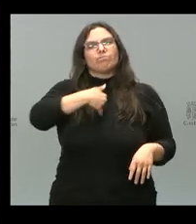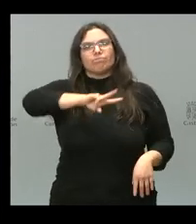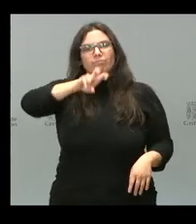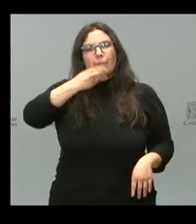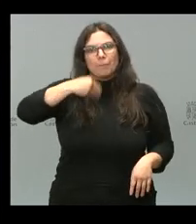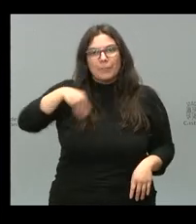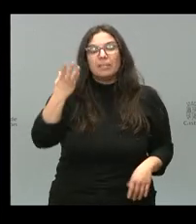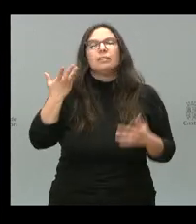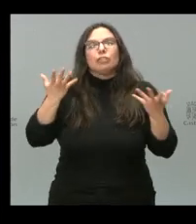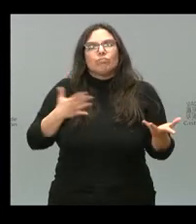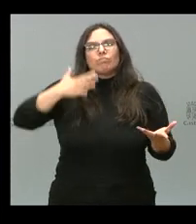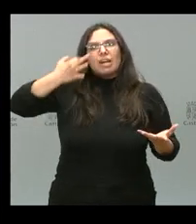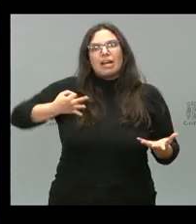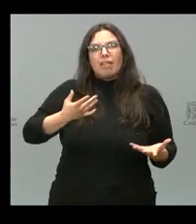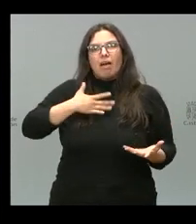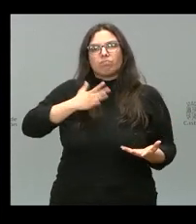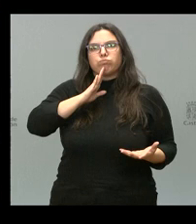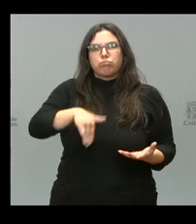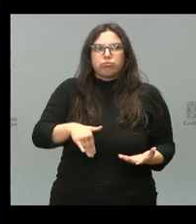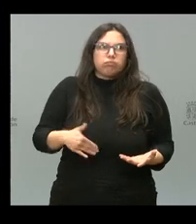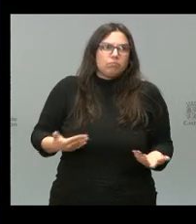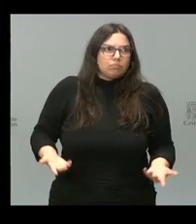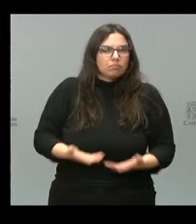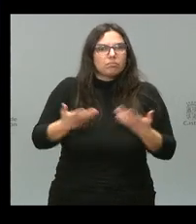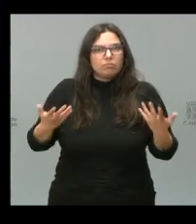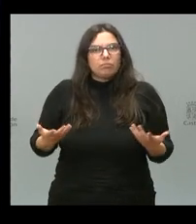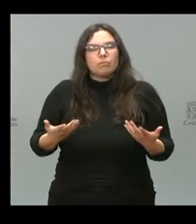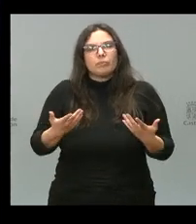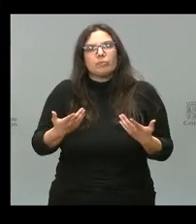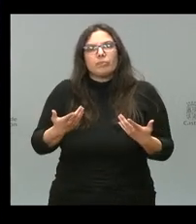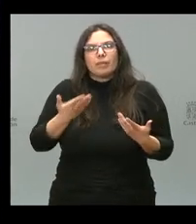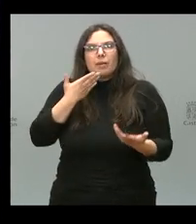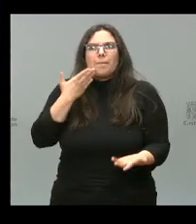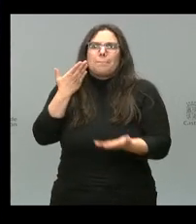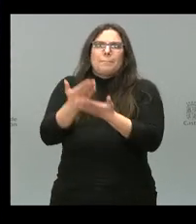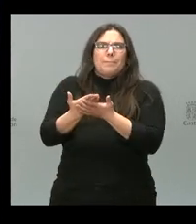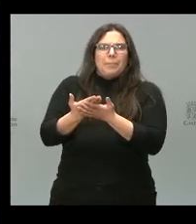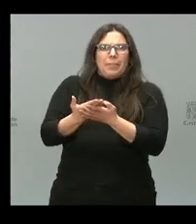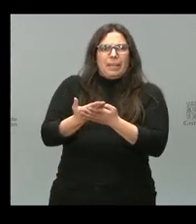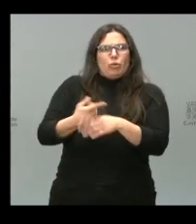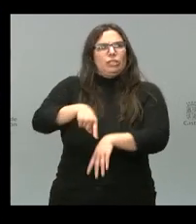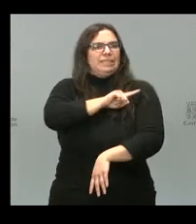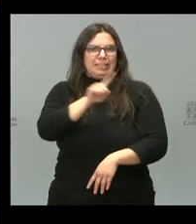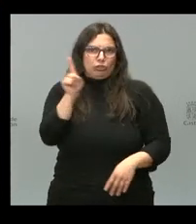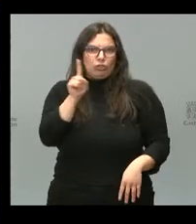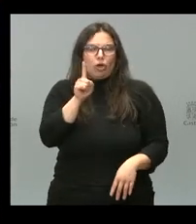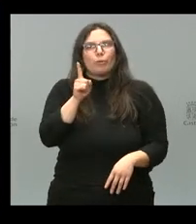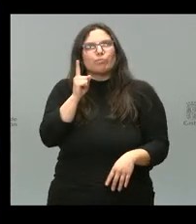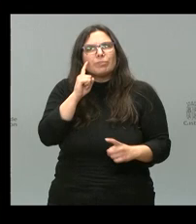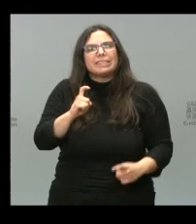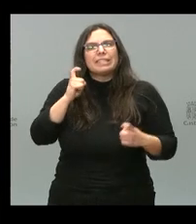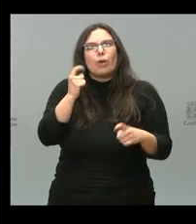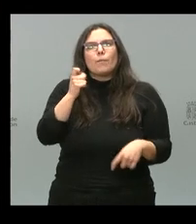yo creo que realmente sería oportuno y sería saludable y no estamos pidiendo sino que realmente pues se pudiera